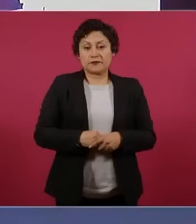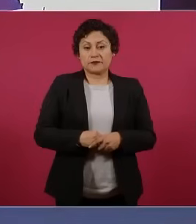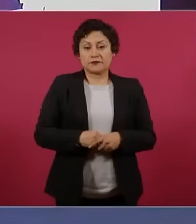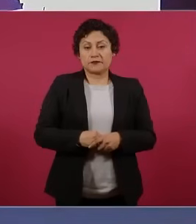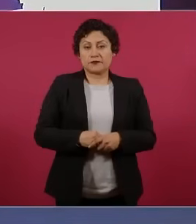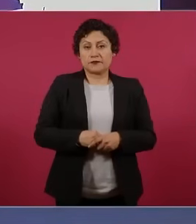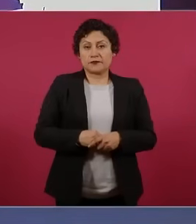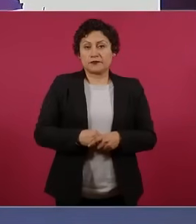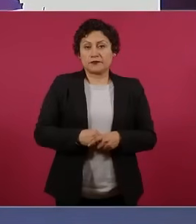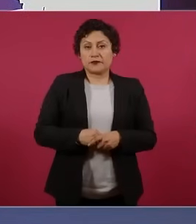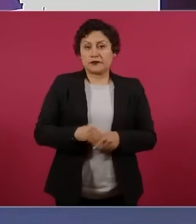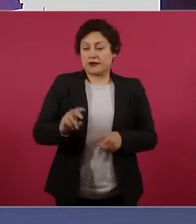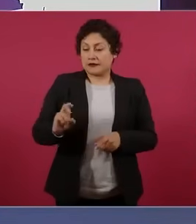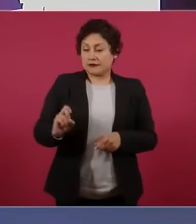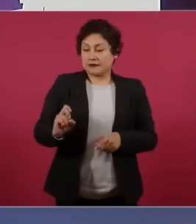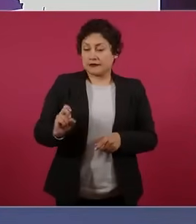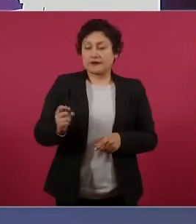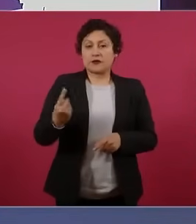+25 +31, ¿no?